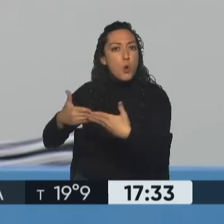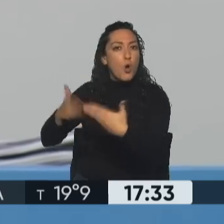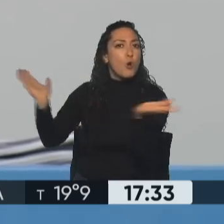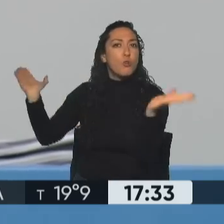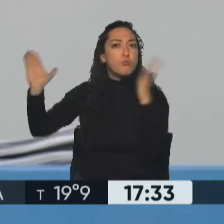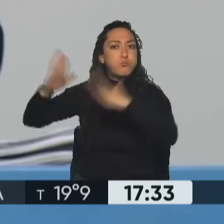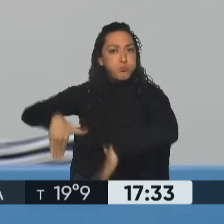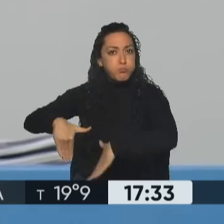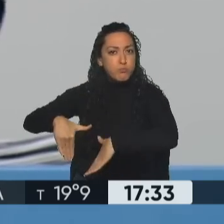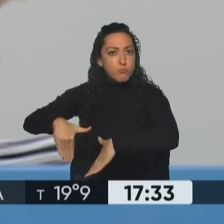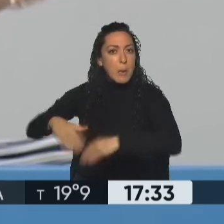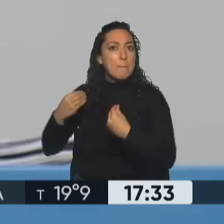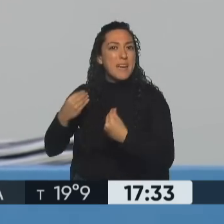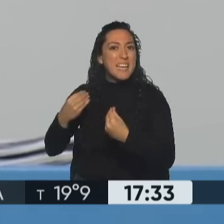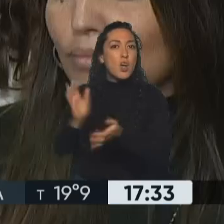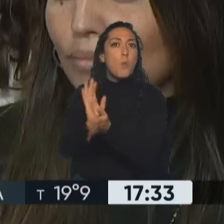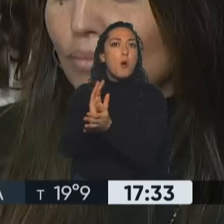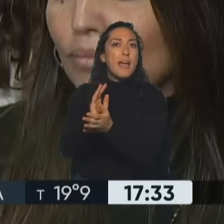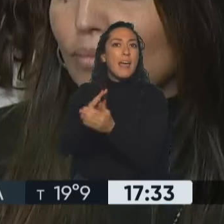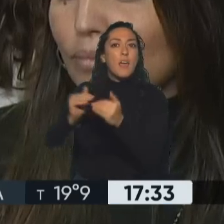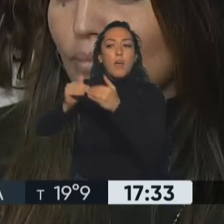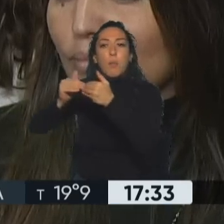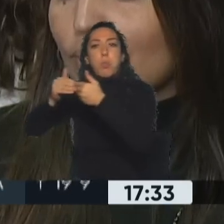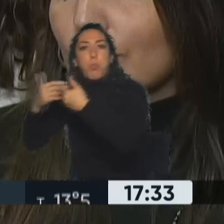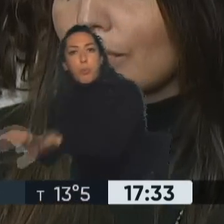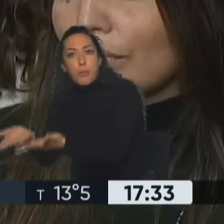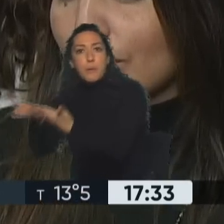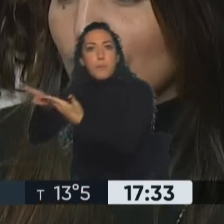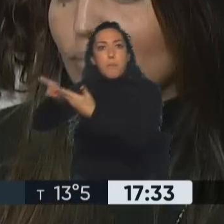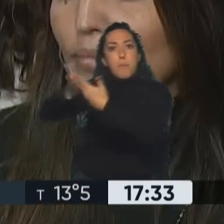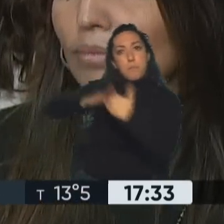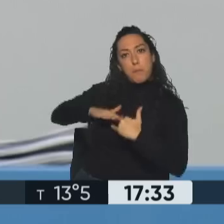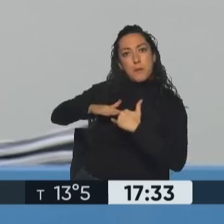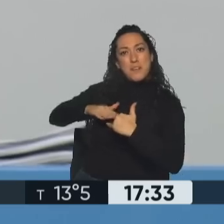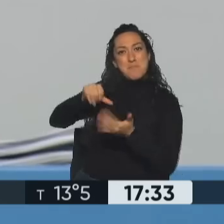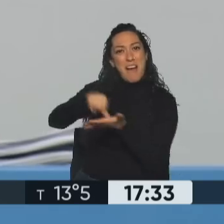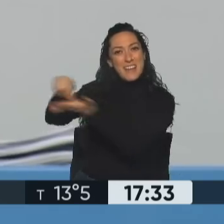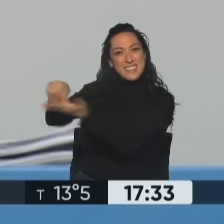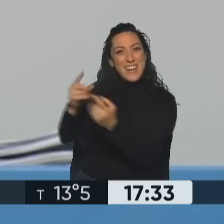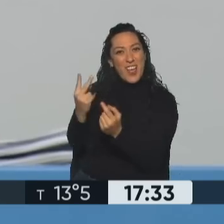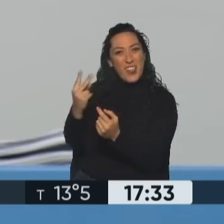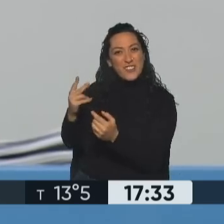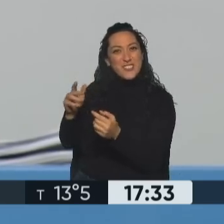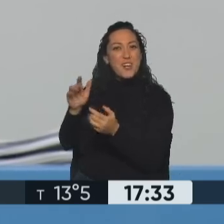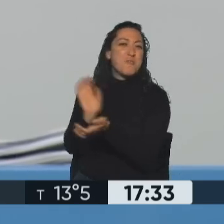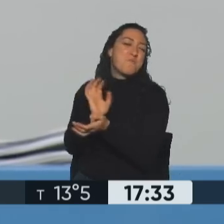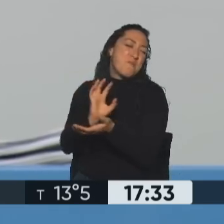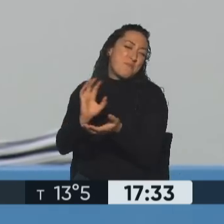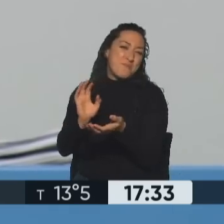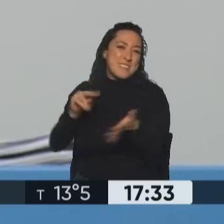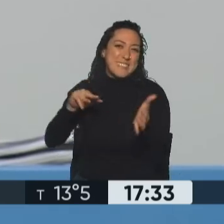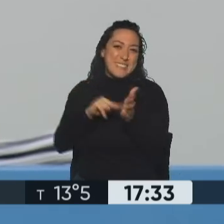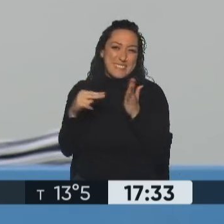como yo digo, se cayó para los dos lados. Se cayó para el lado de un modo de vida, un